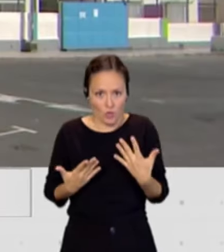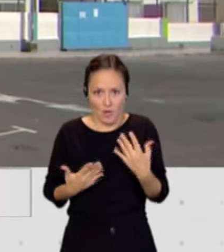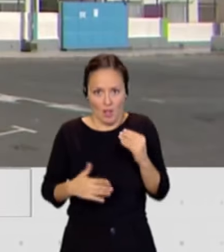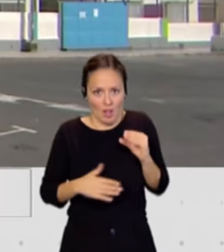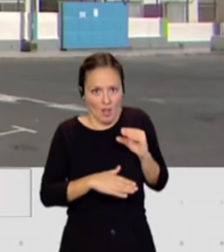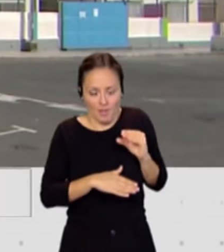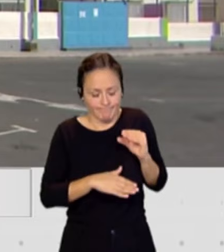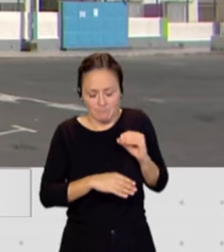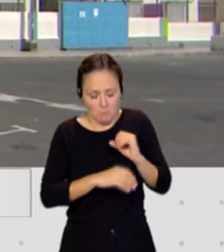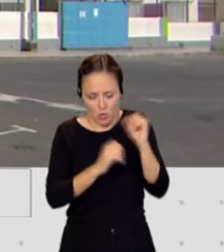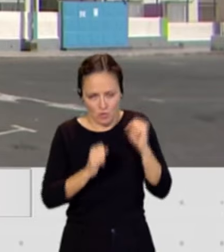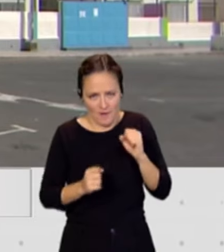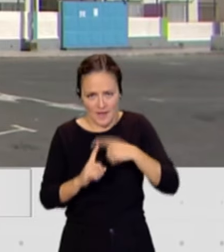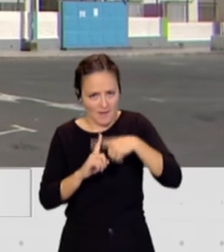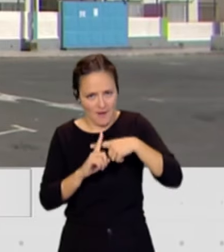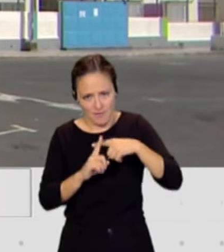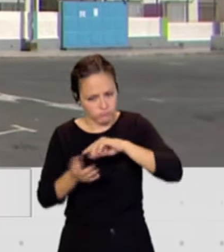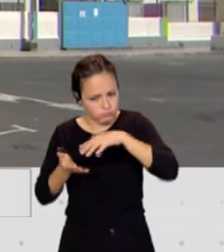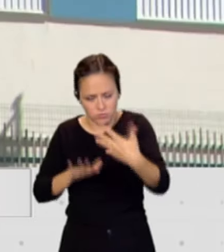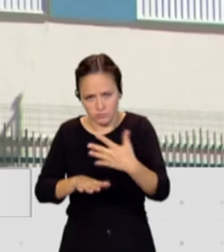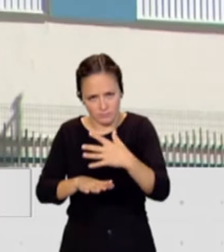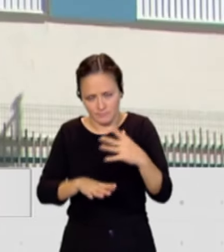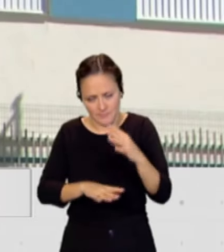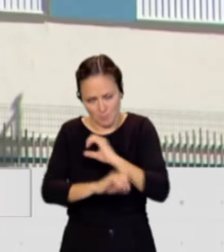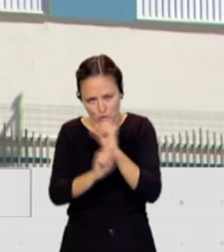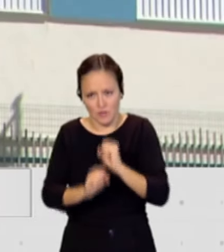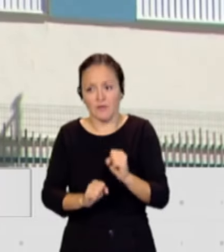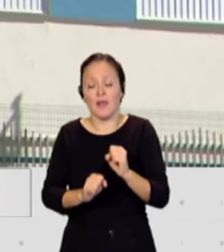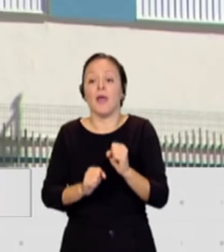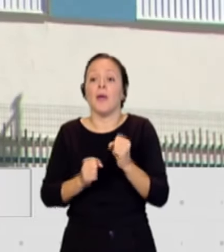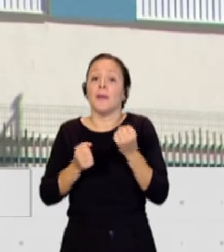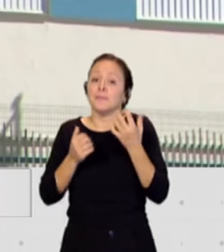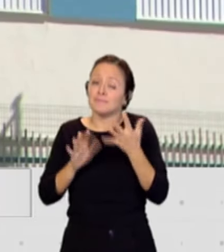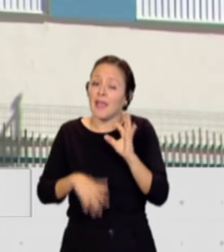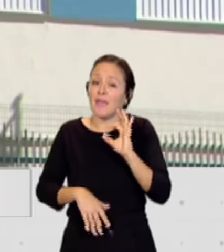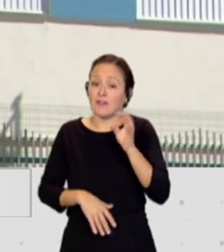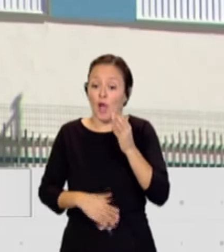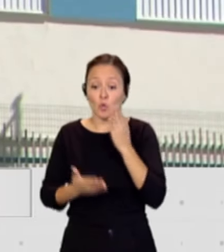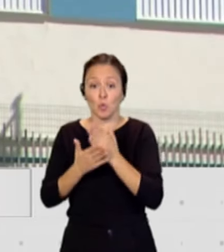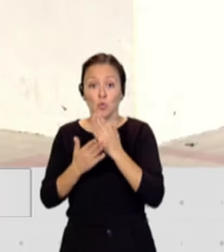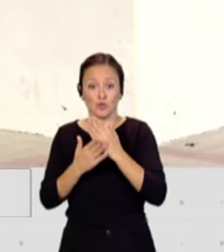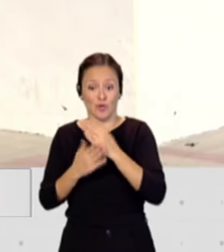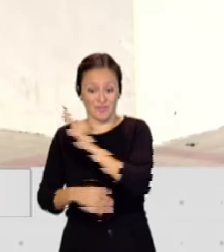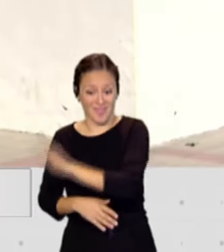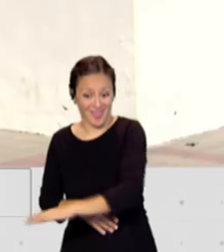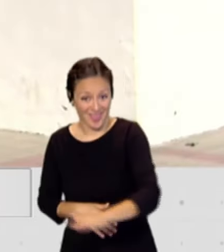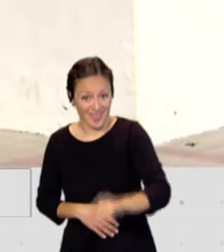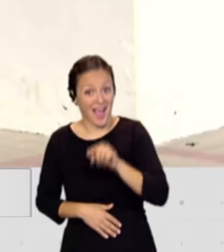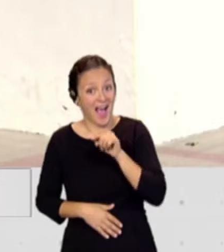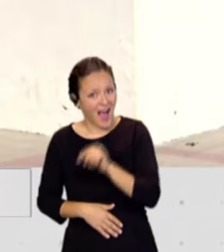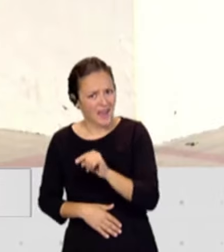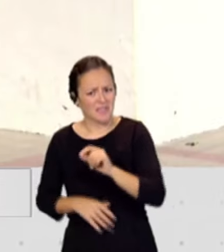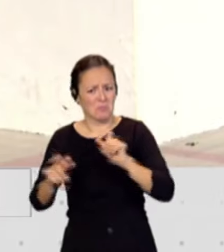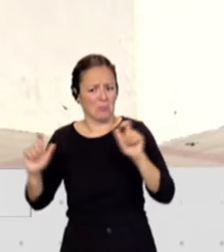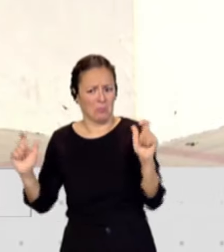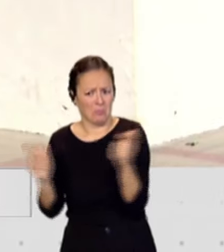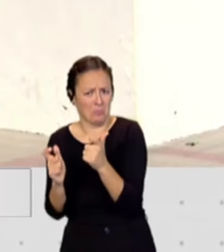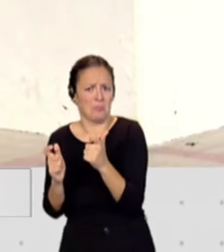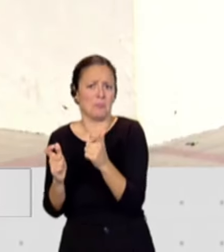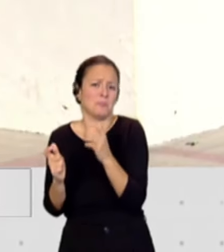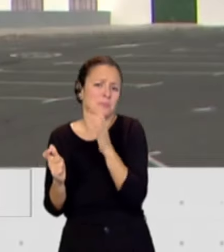en todos y después también Es verdad que hay ya sobre todo los cursos más más bajos hay ya también una bajada de ratios natural por esa